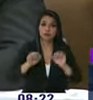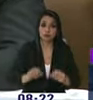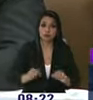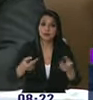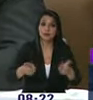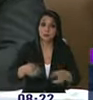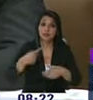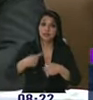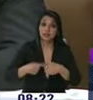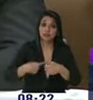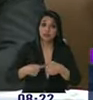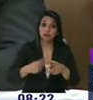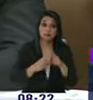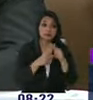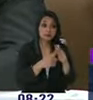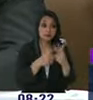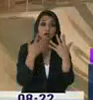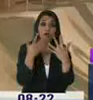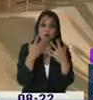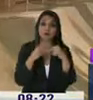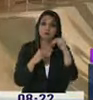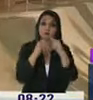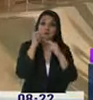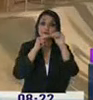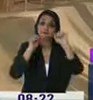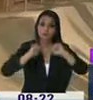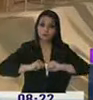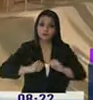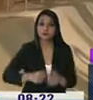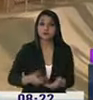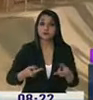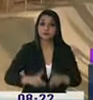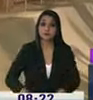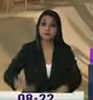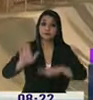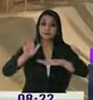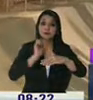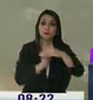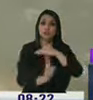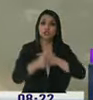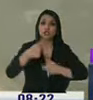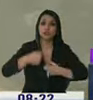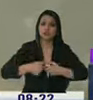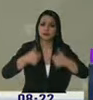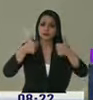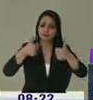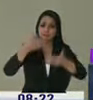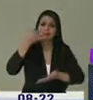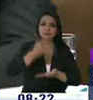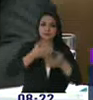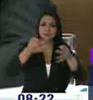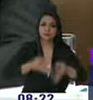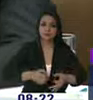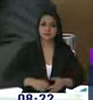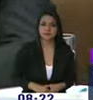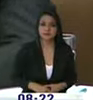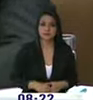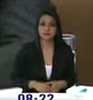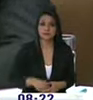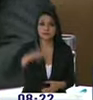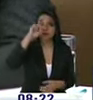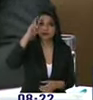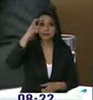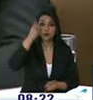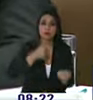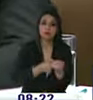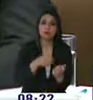para financiar obras de infraestructura. Reiteró su compromiso para que el metro sea una obra hecha realidad. El gobierno apoyó el proyecto